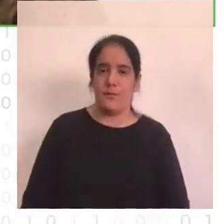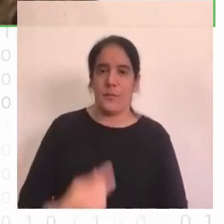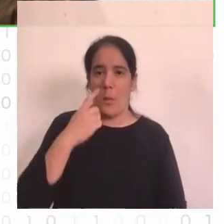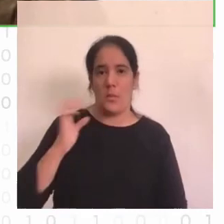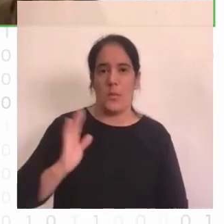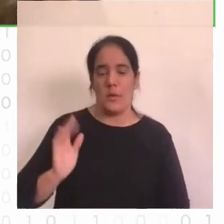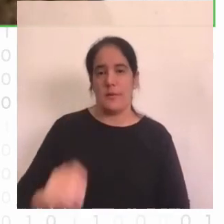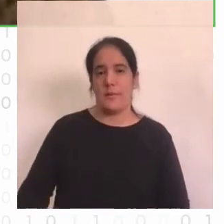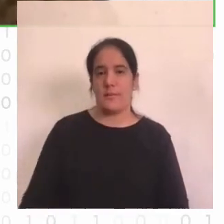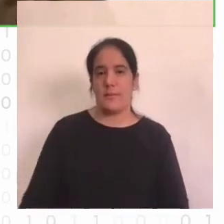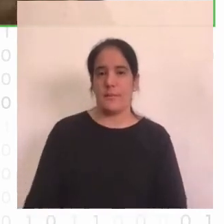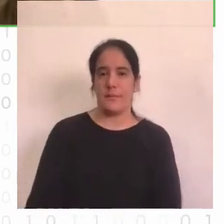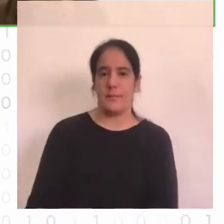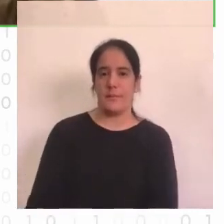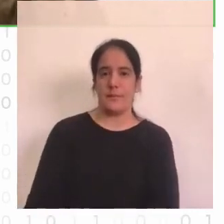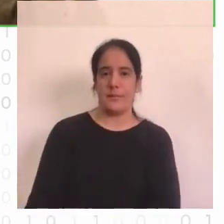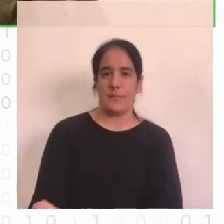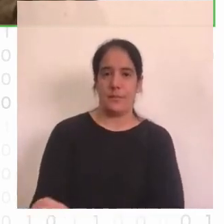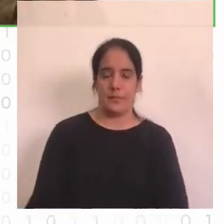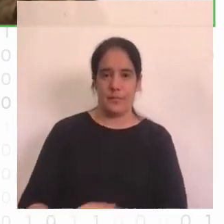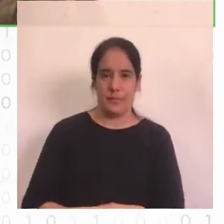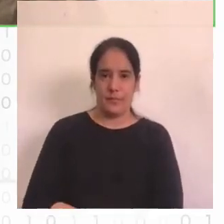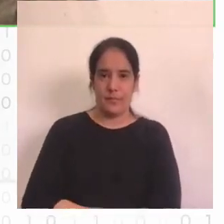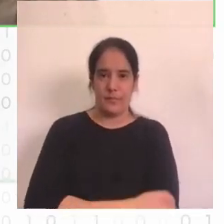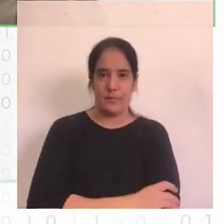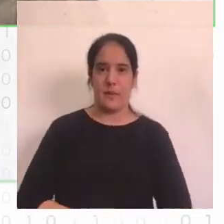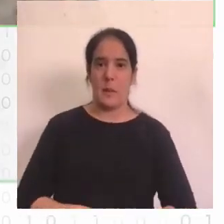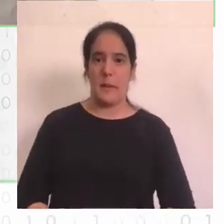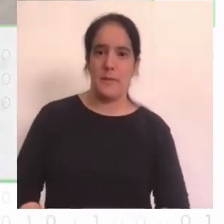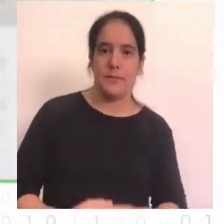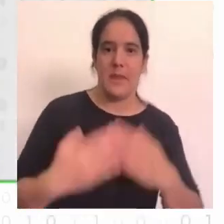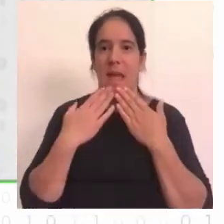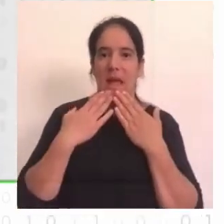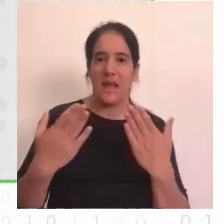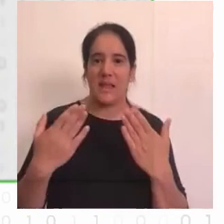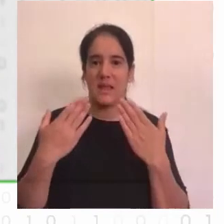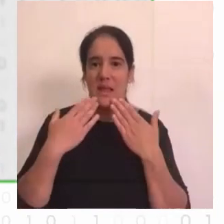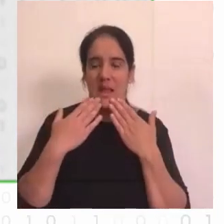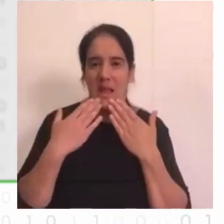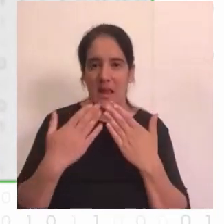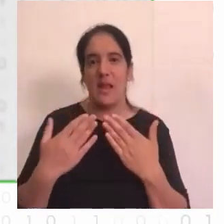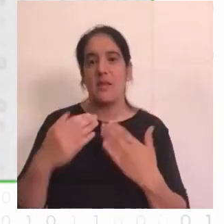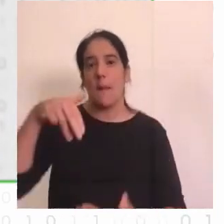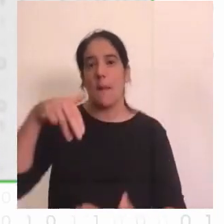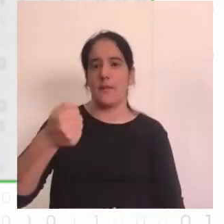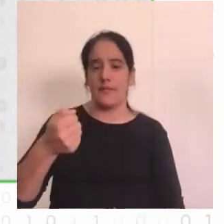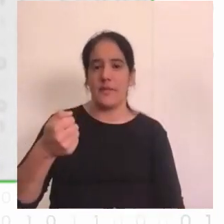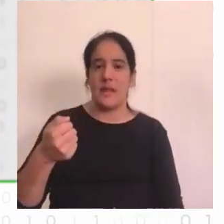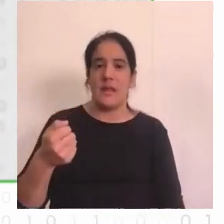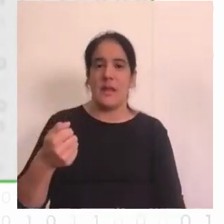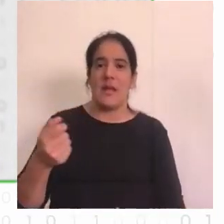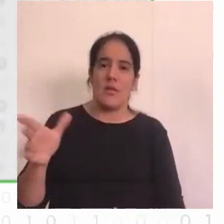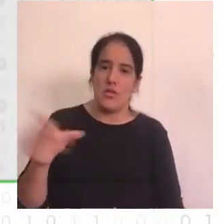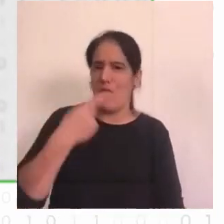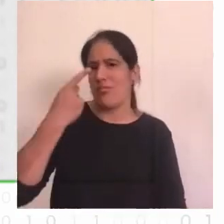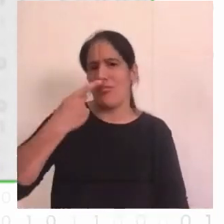Muchas gracias, María Inés. sin duda, todo muy interesante lo que nos planteás